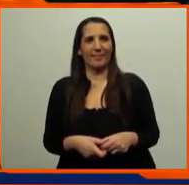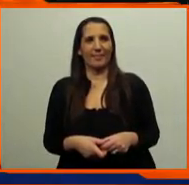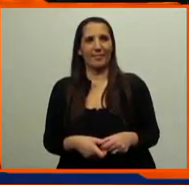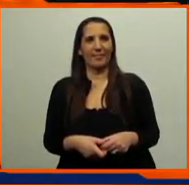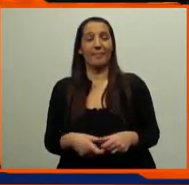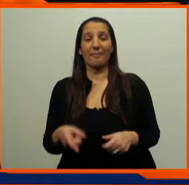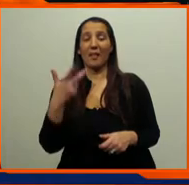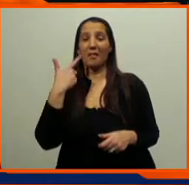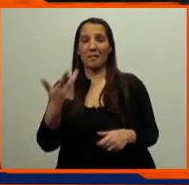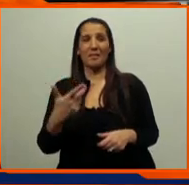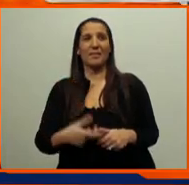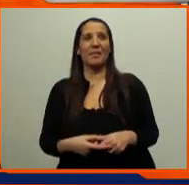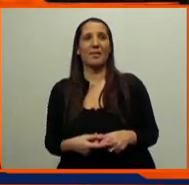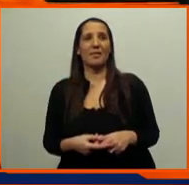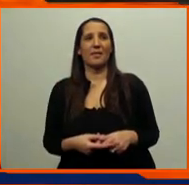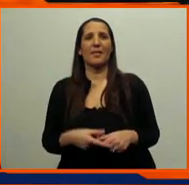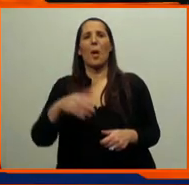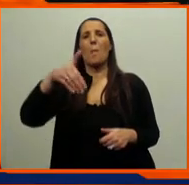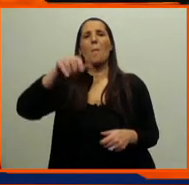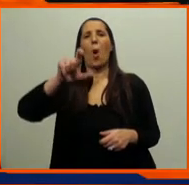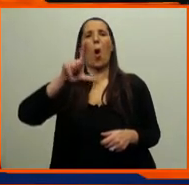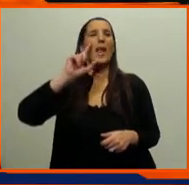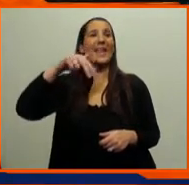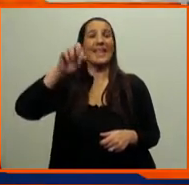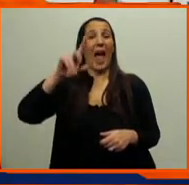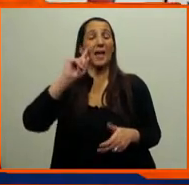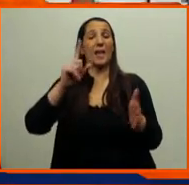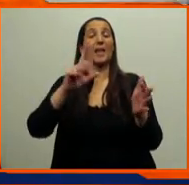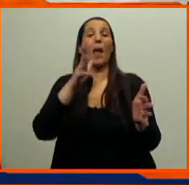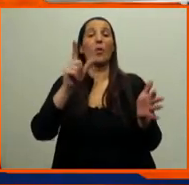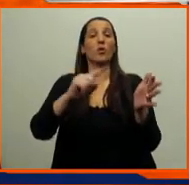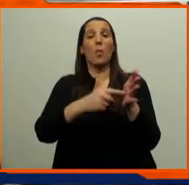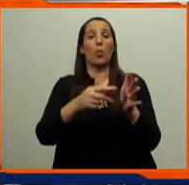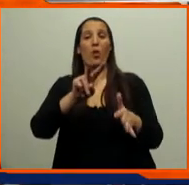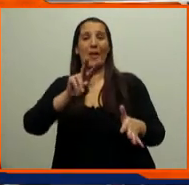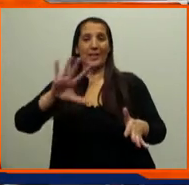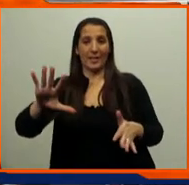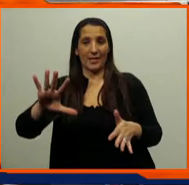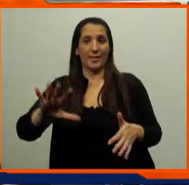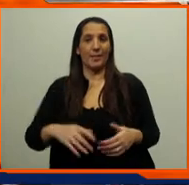Allí en donde Fede Molinari hizo 14.25.